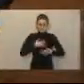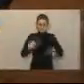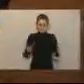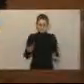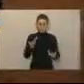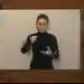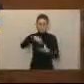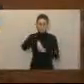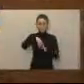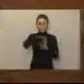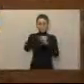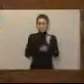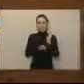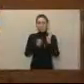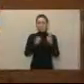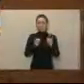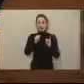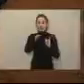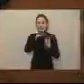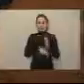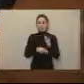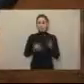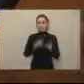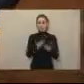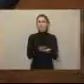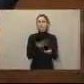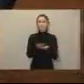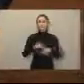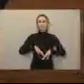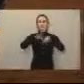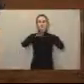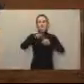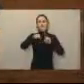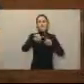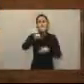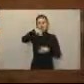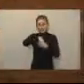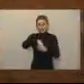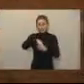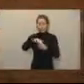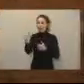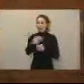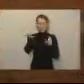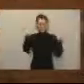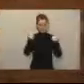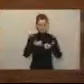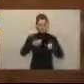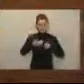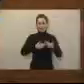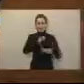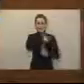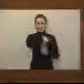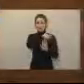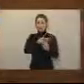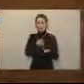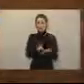que se contemplan en el reglamento, ¿no? Pero lo que pedimos es una investigación y una actuación interna y que se haga con carácter inmediato, porque hasta ahora no